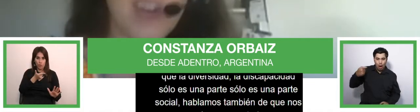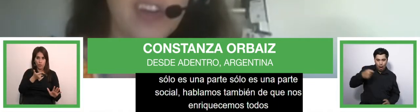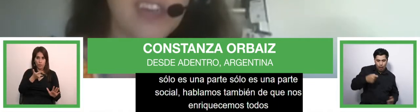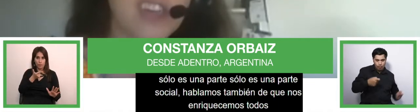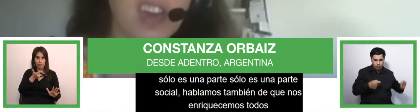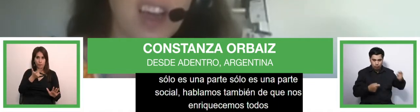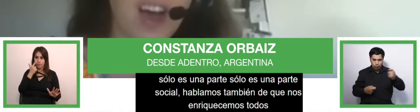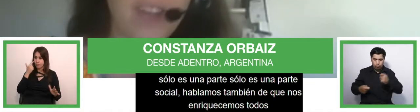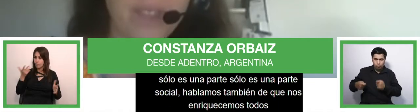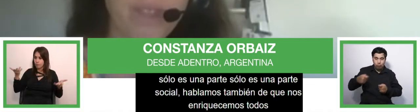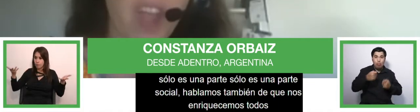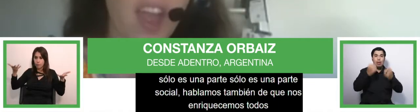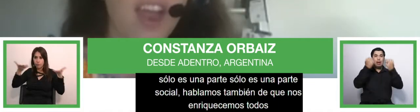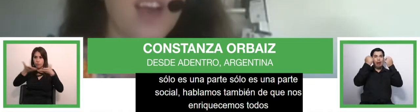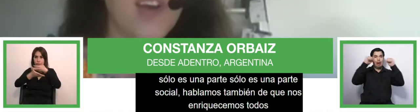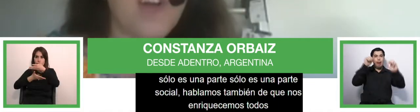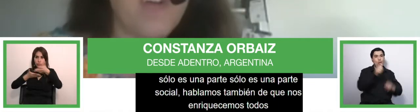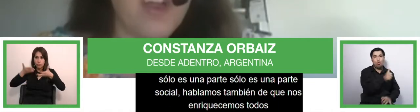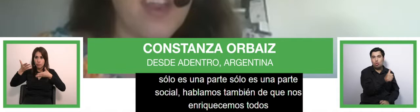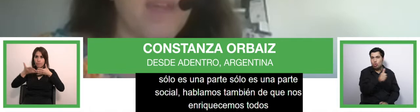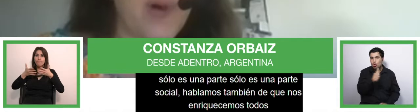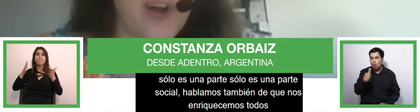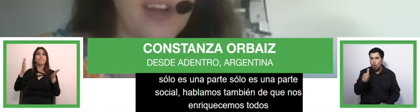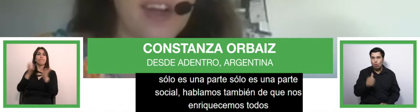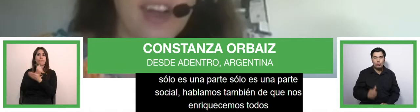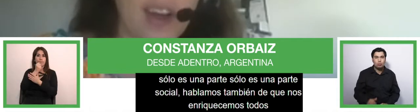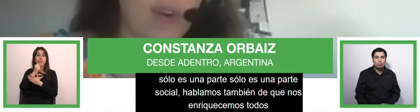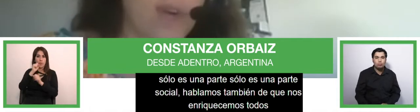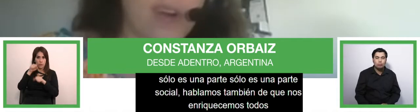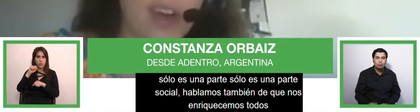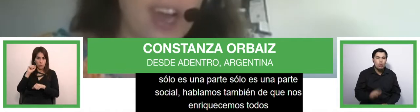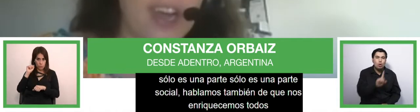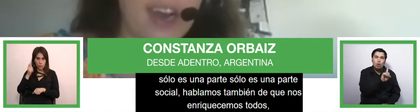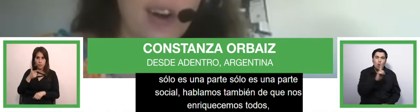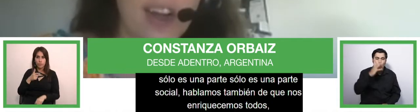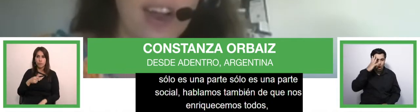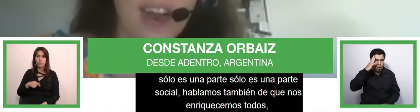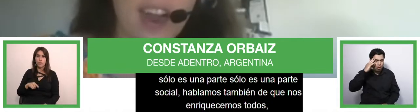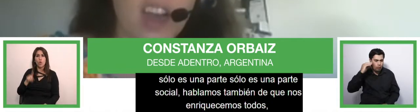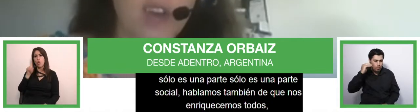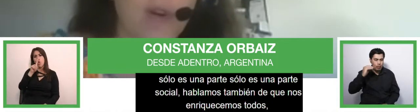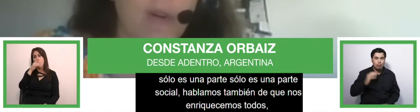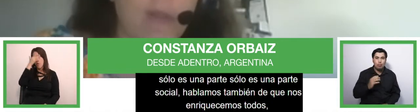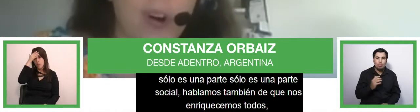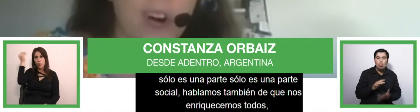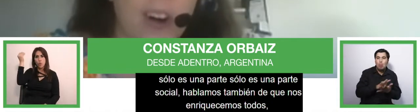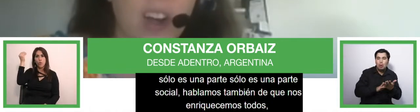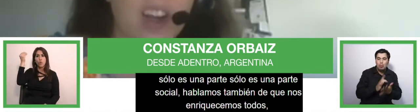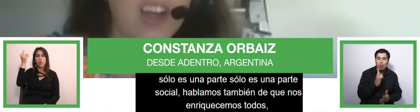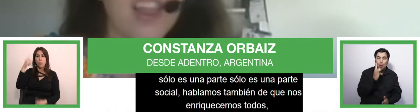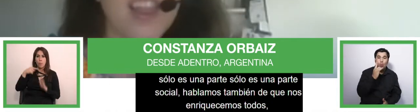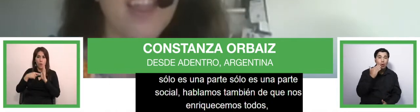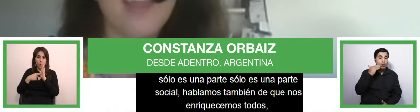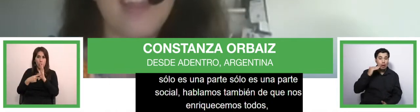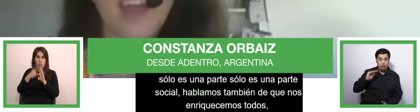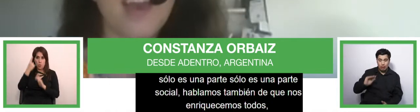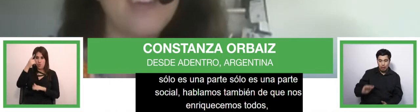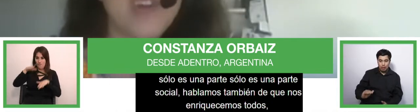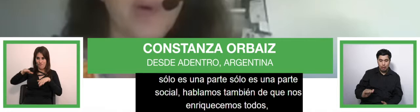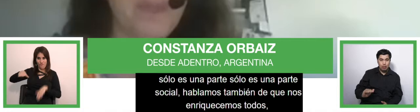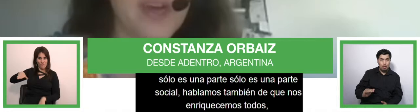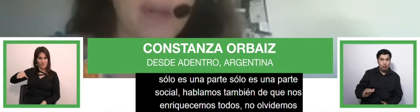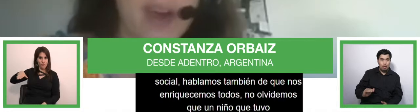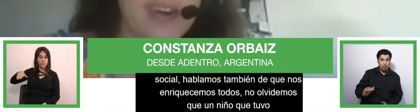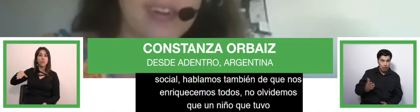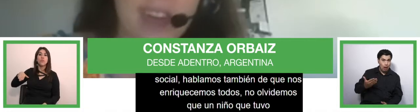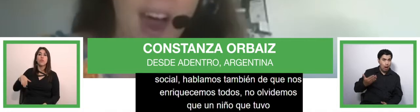esa diversidad. No olvidemos que un niño que tuvo desde